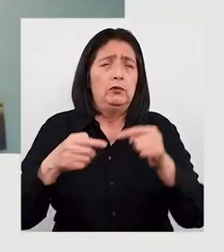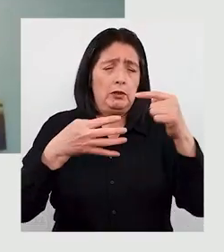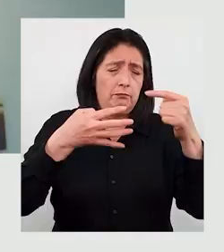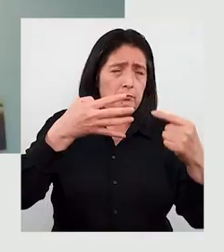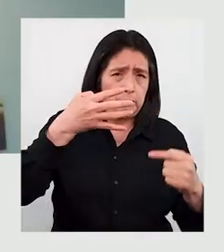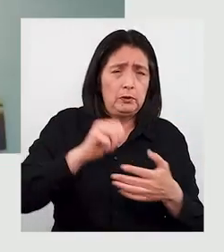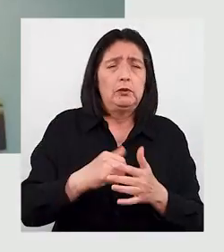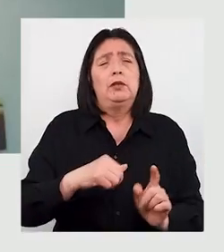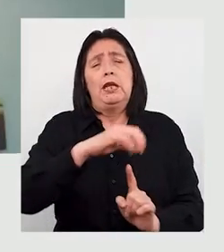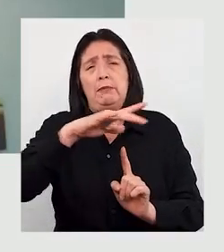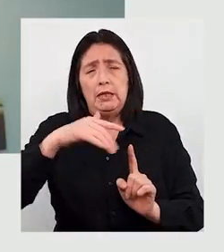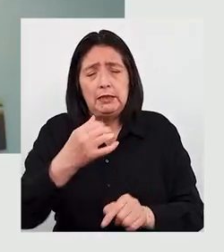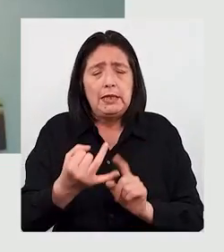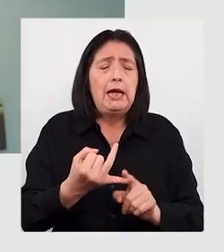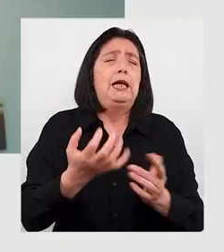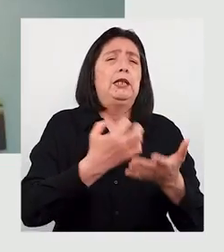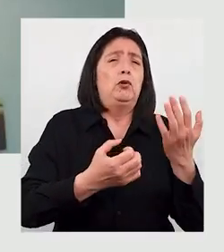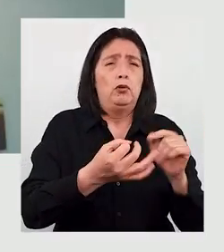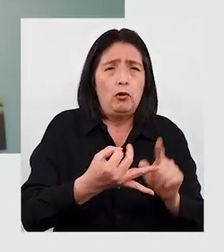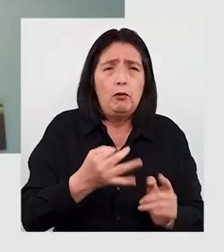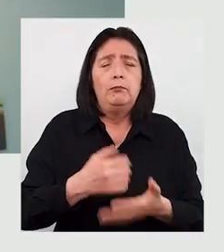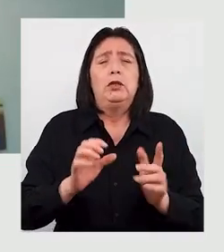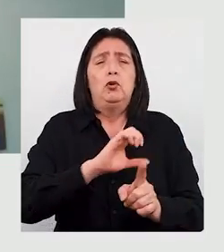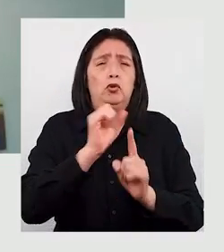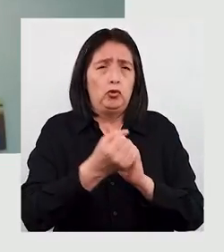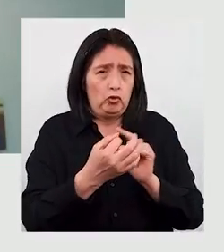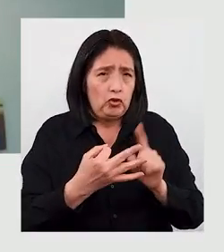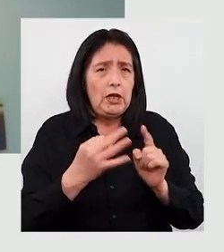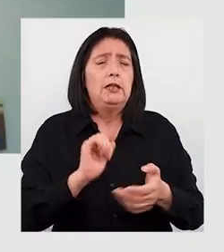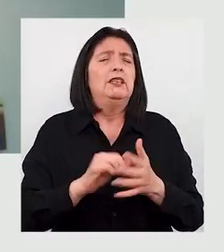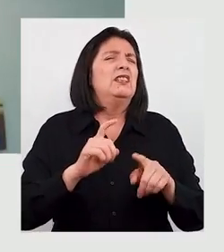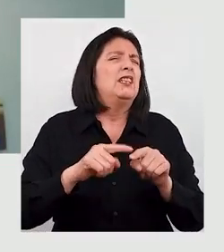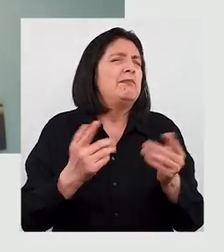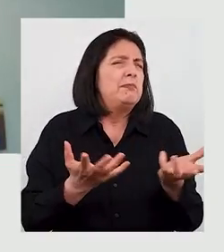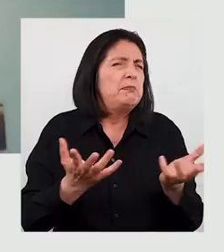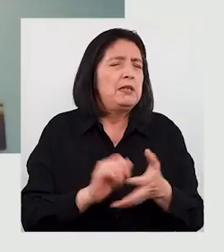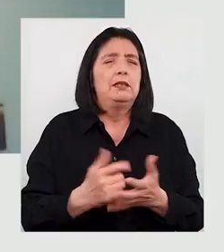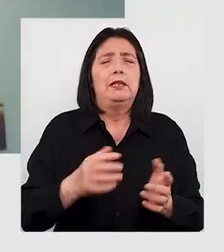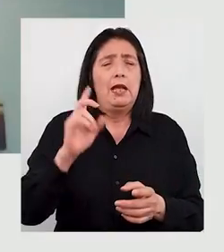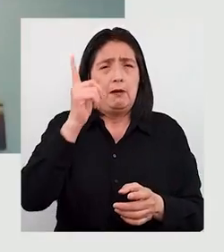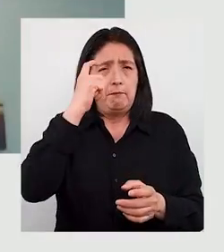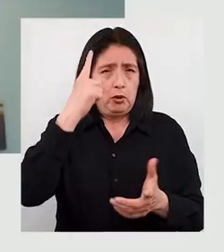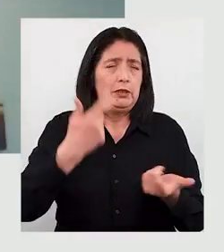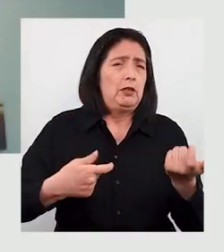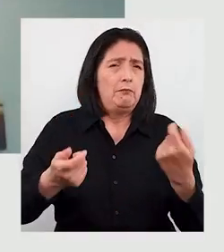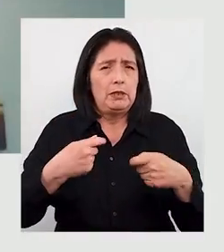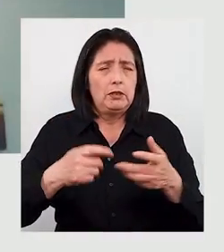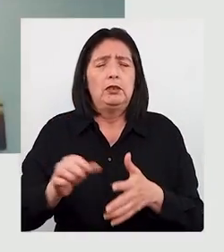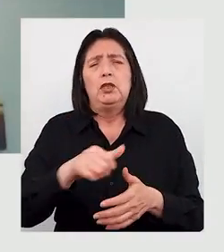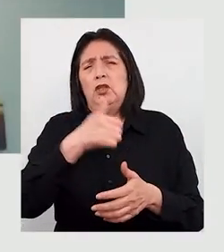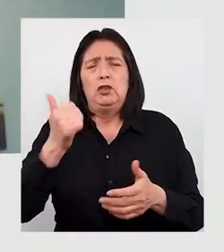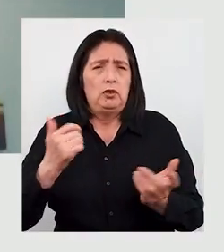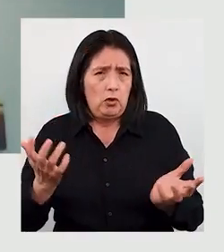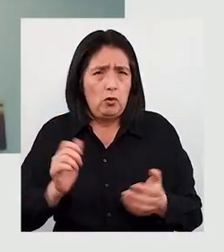dimensiones, ¿verdad? En lo ambiental, en lo económico, en lo social, dependen en parte de la política comercial y de